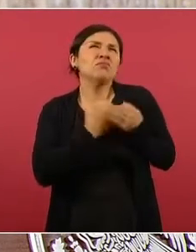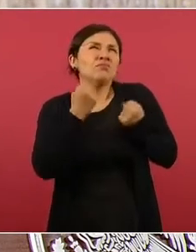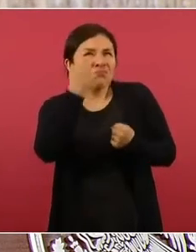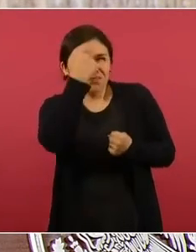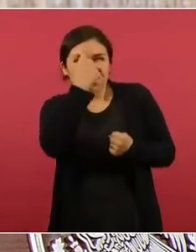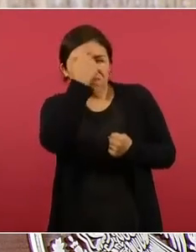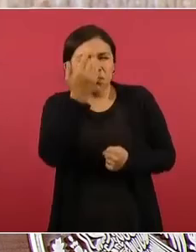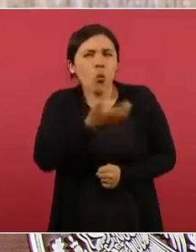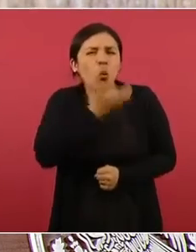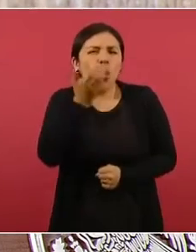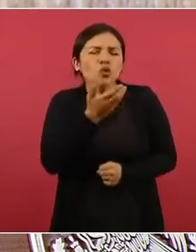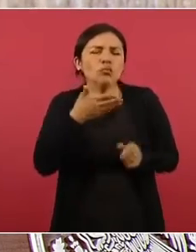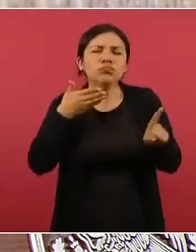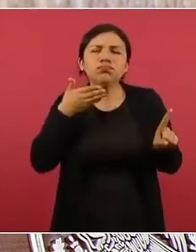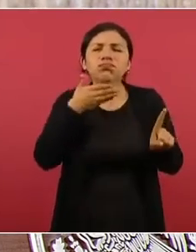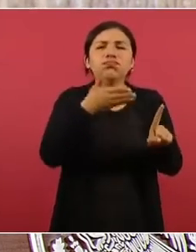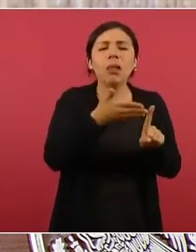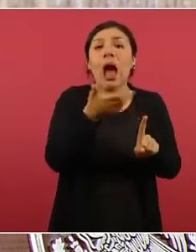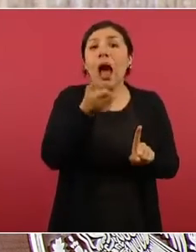Entonces es un proceso de transición,